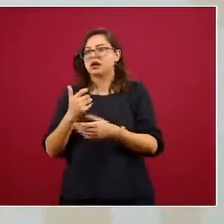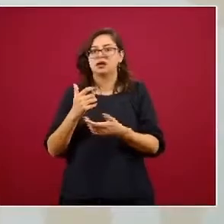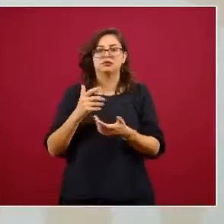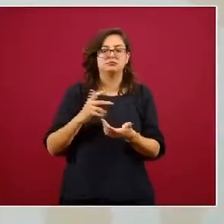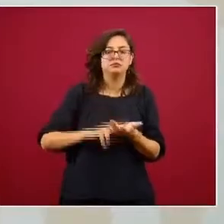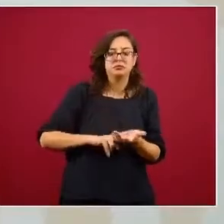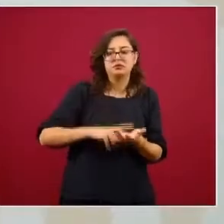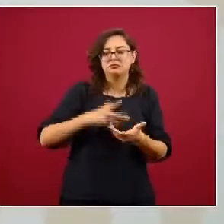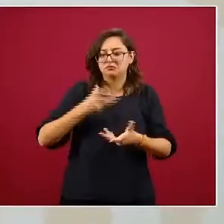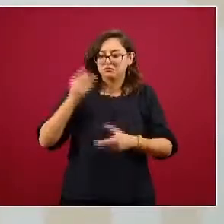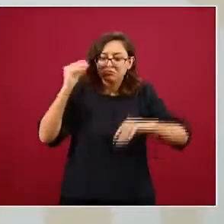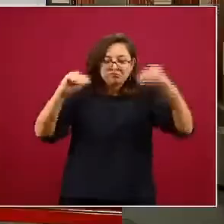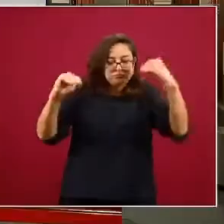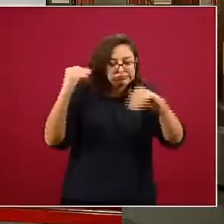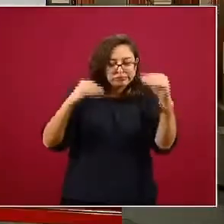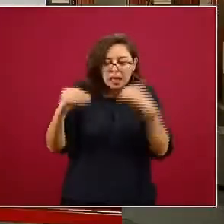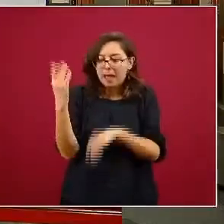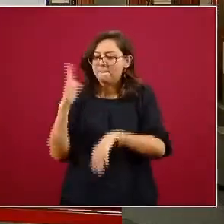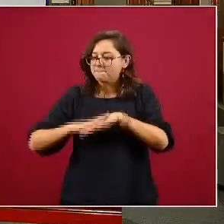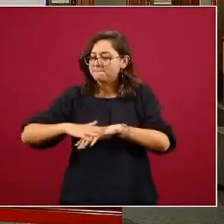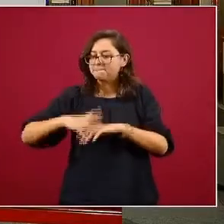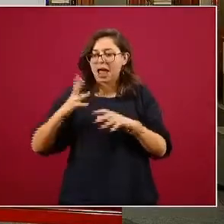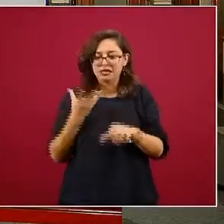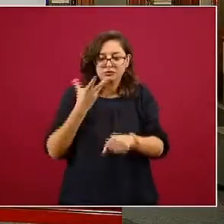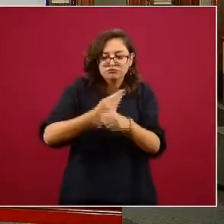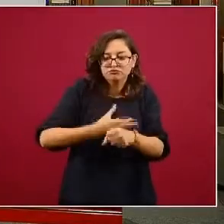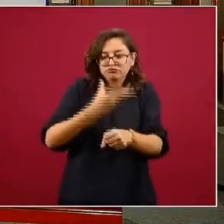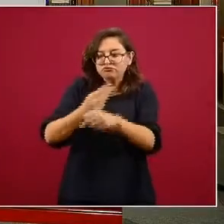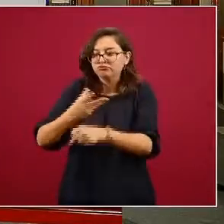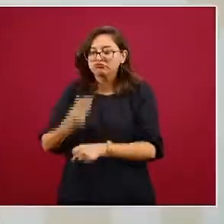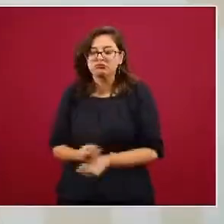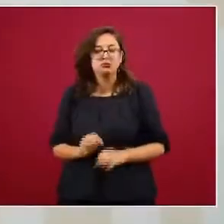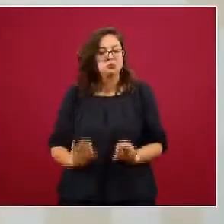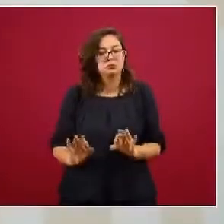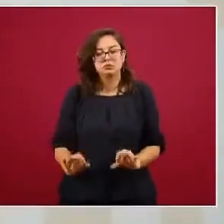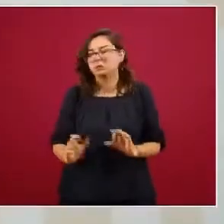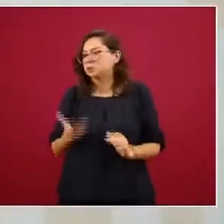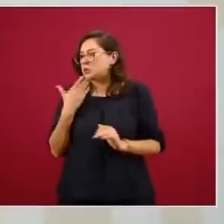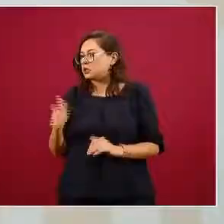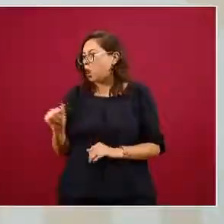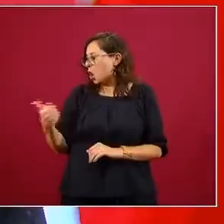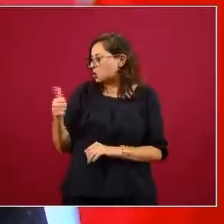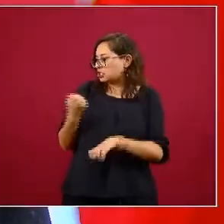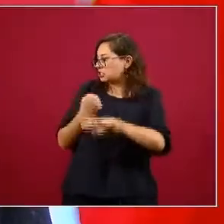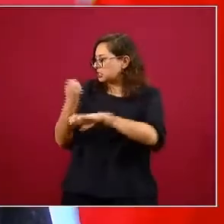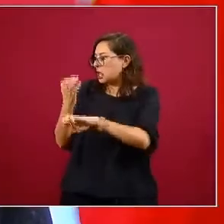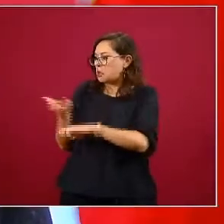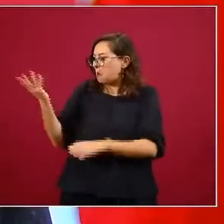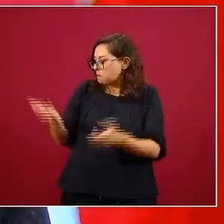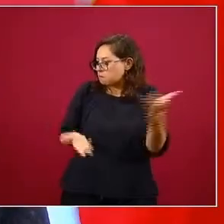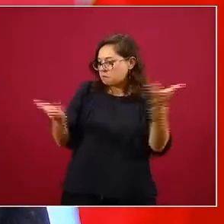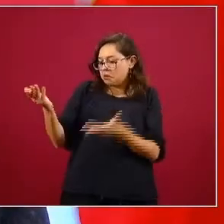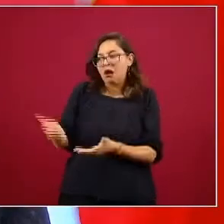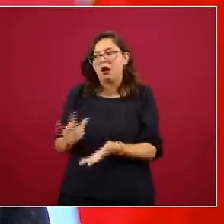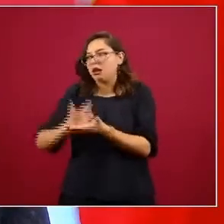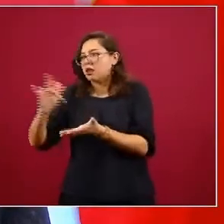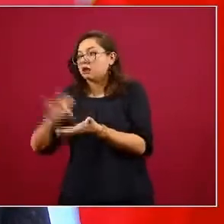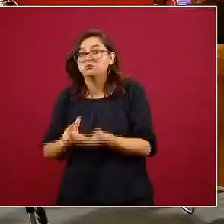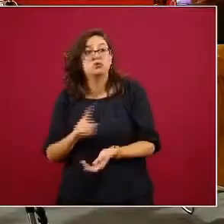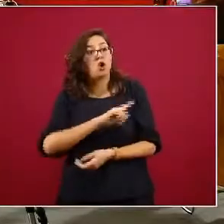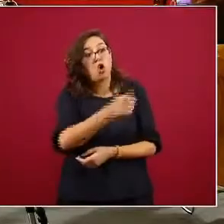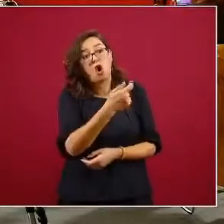demás estados que hasta el momento, a los otros 20 que hasta el momento no han formulado una propuesta. Bienvenidos sean todas